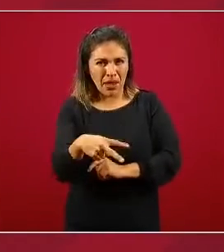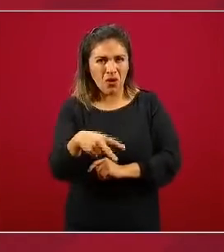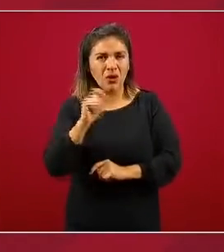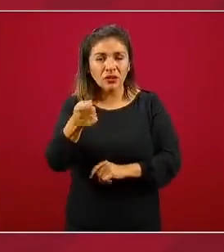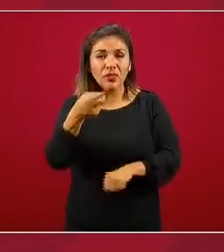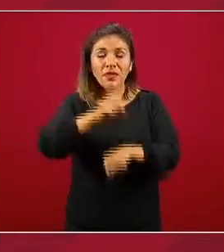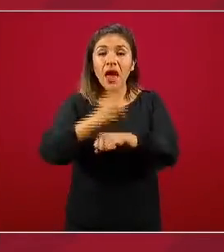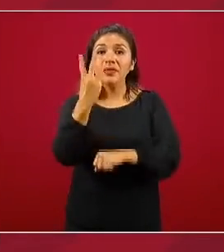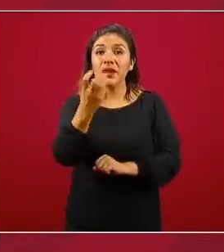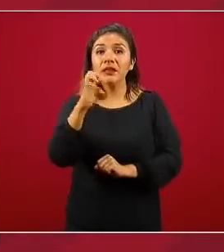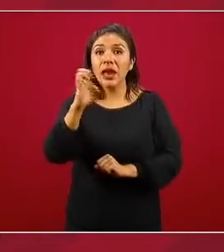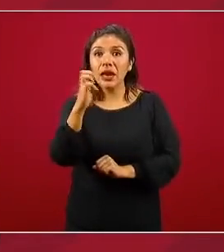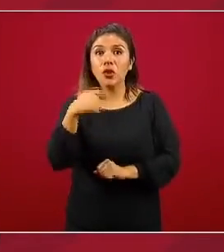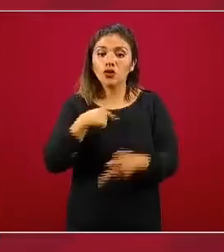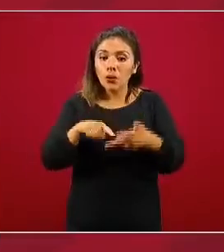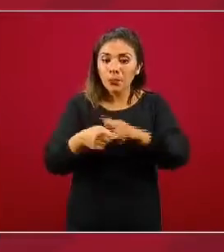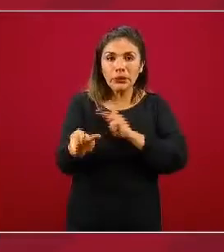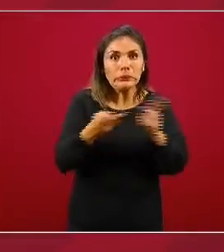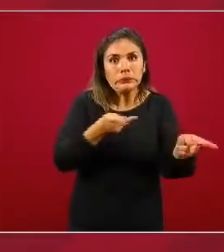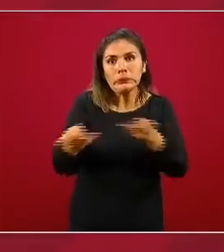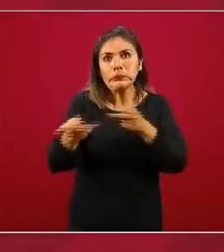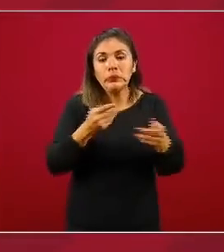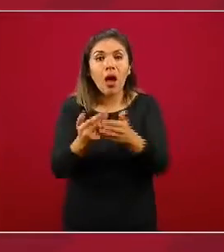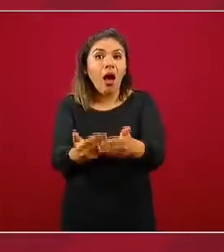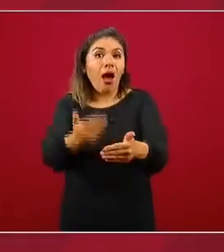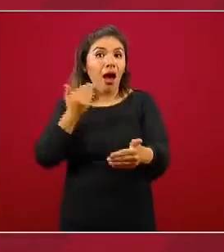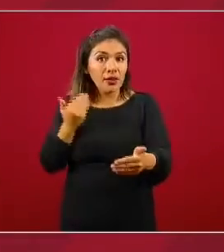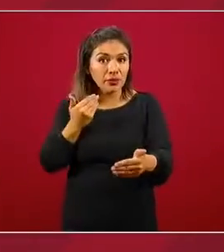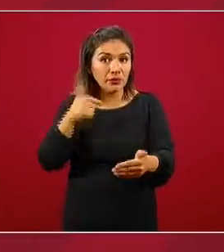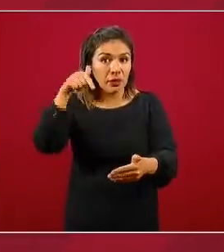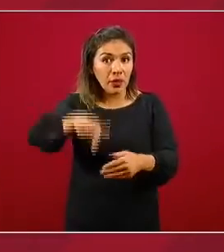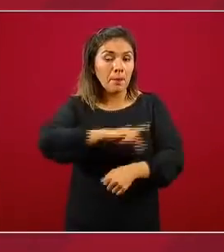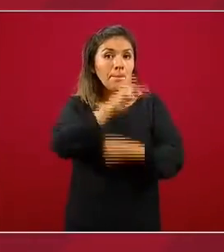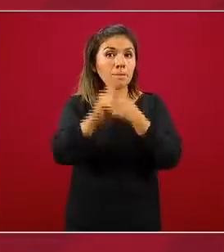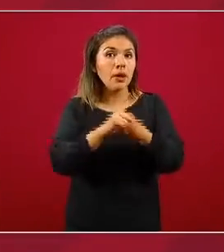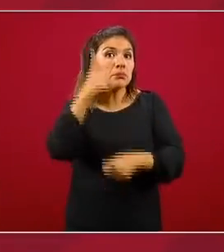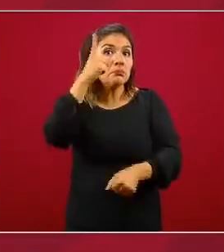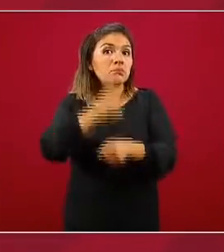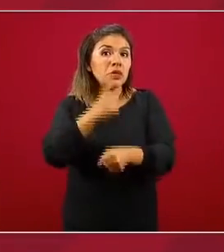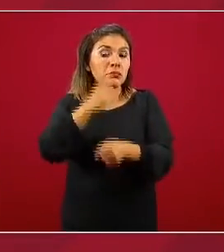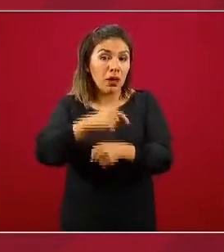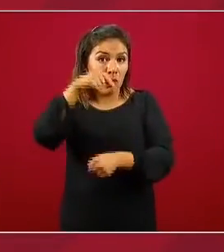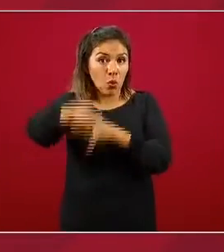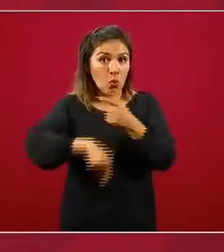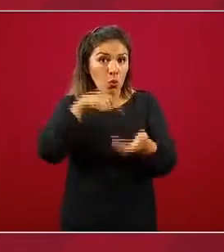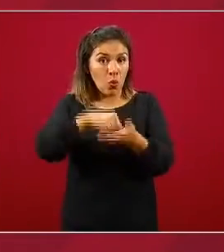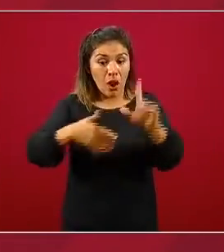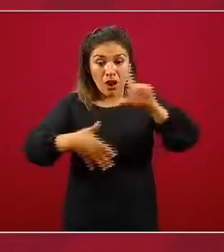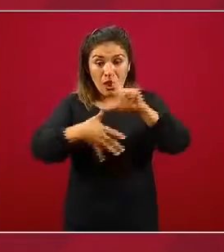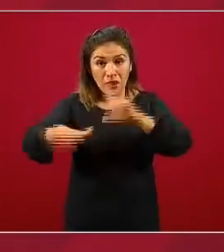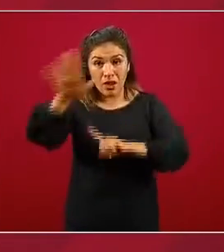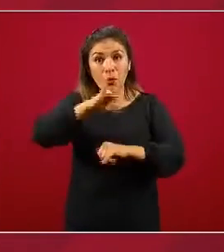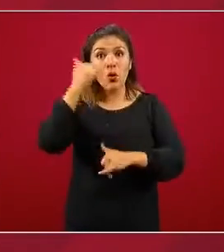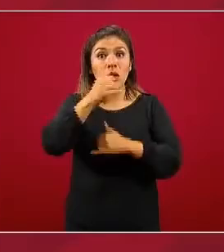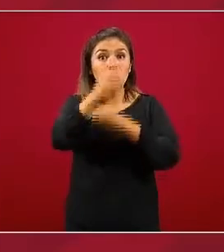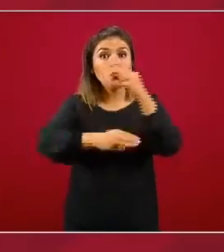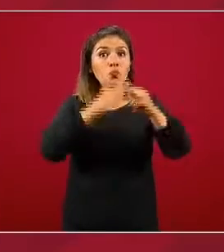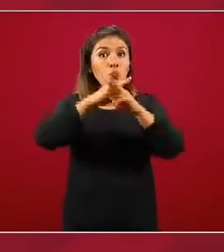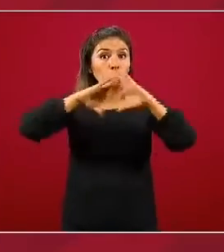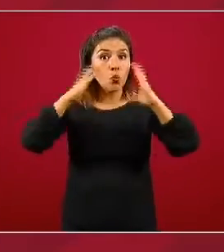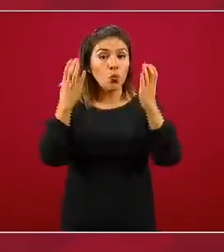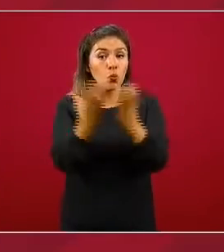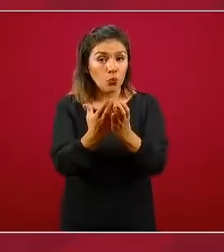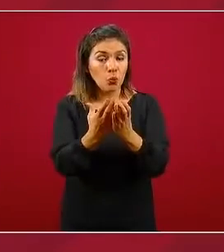desde el 3 de enero empezamos a hacer los preparativos y de hecho fuimos uno de los primeros países de la región y del mundo, fuera de los